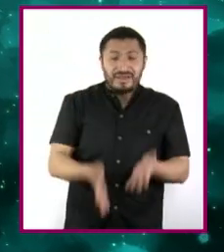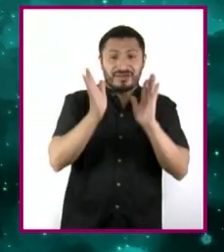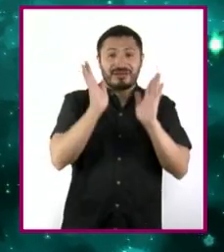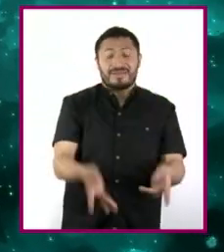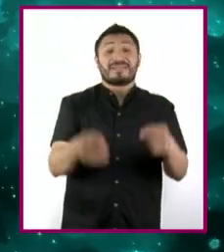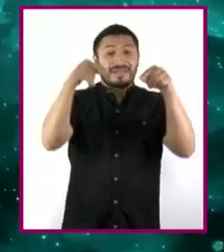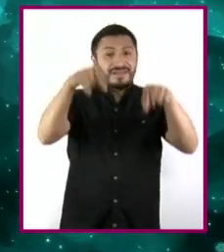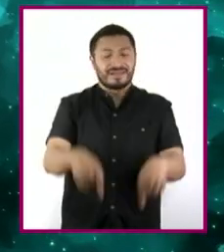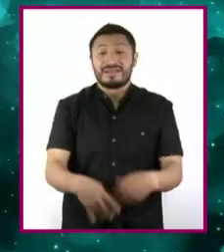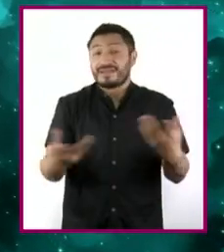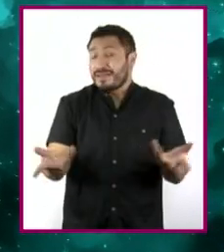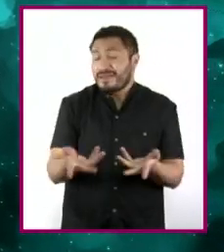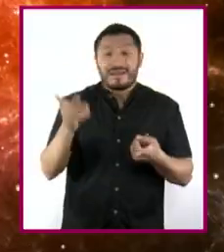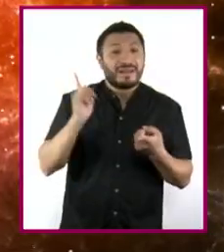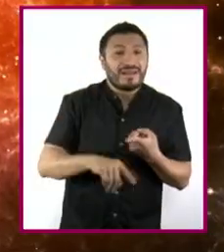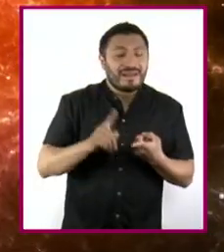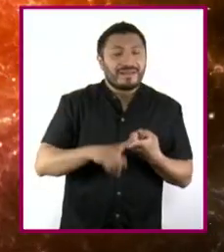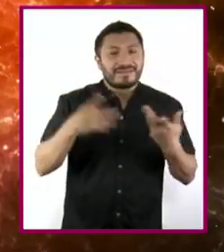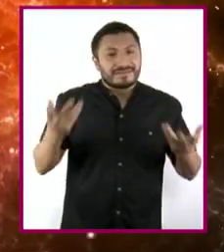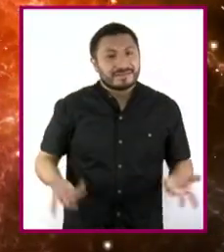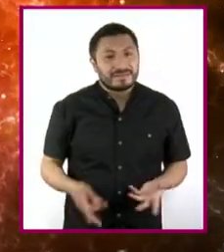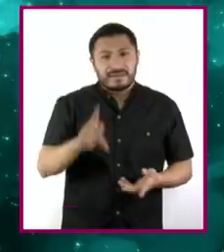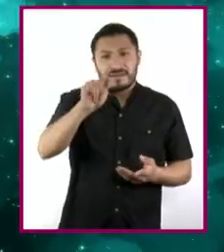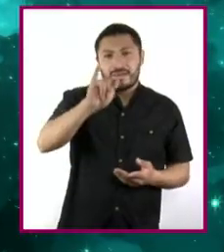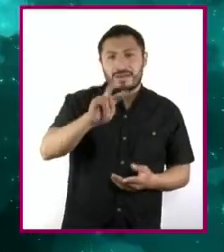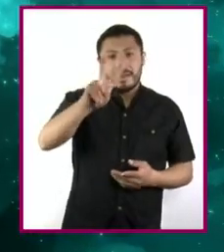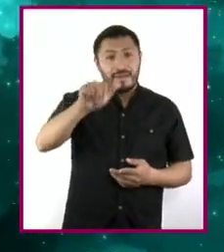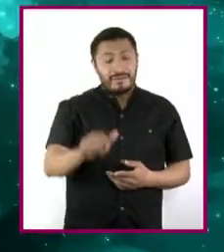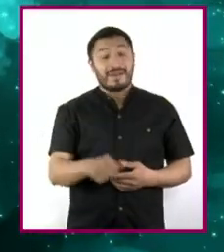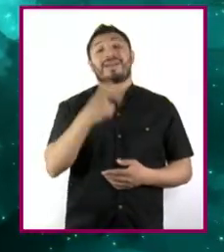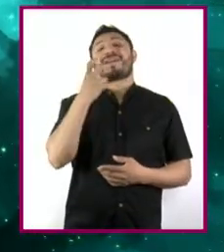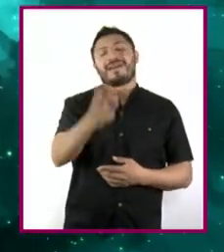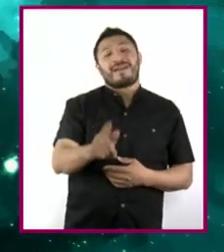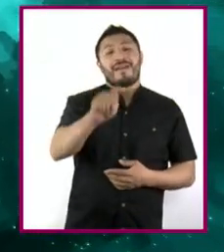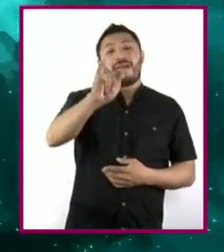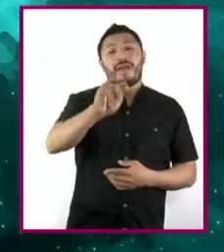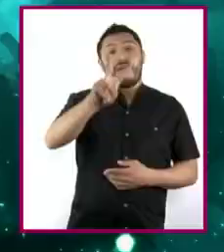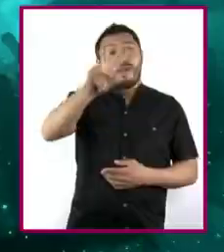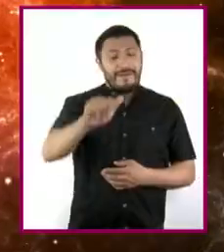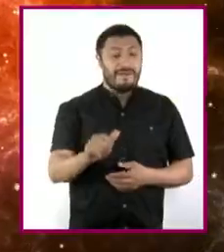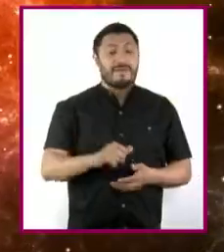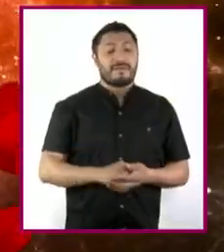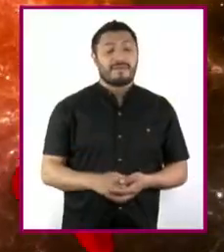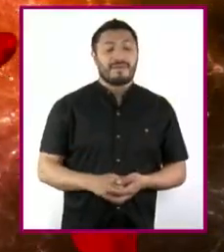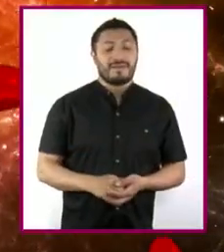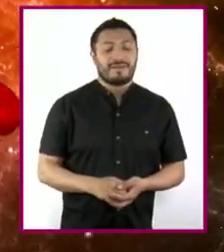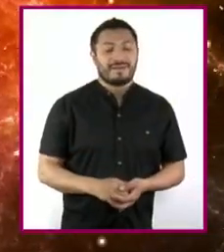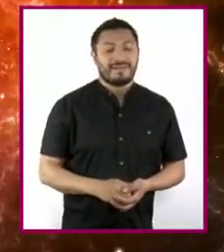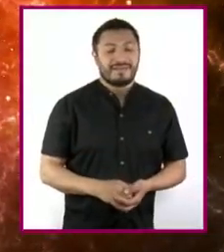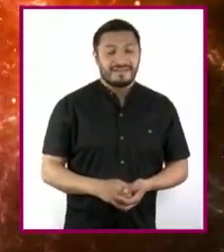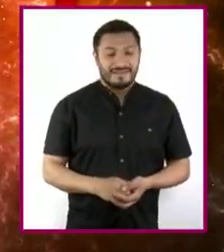aquí! ¿Adivina quién? ¿Tiba? ¡Tiba, Pepe! ¡Tiba!